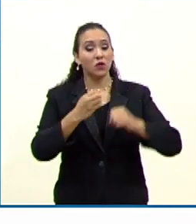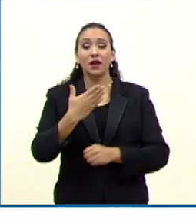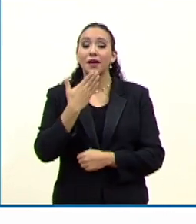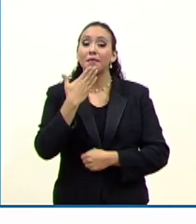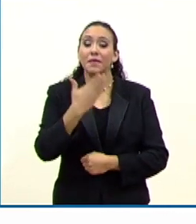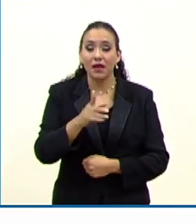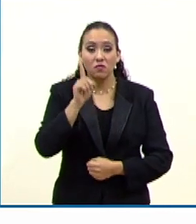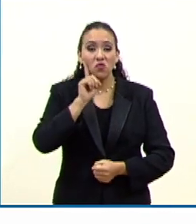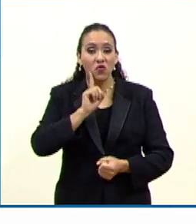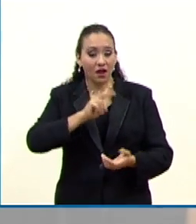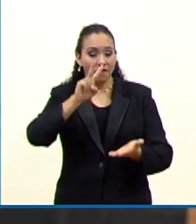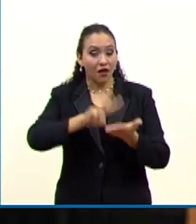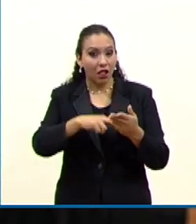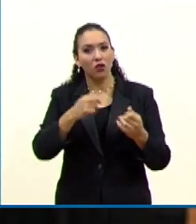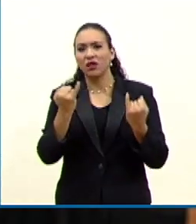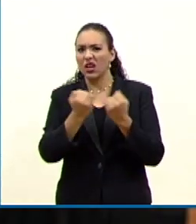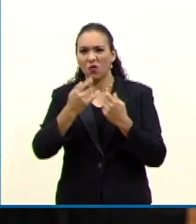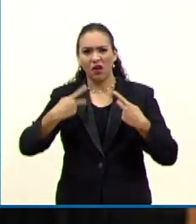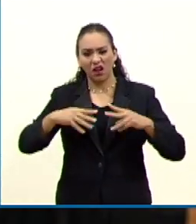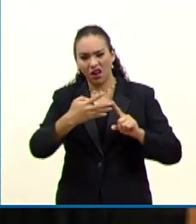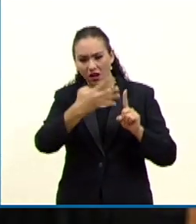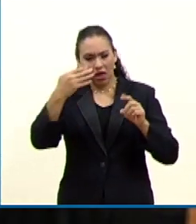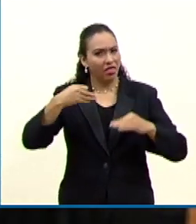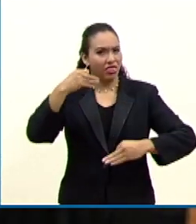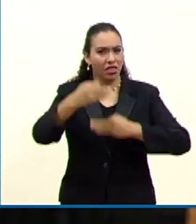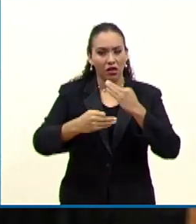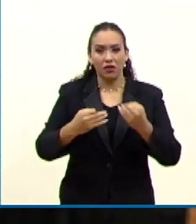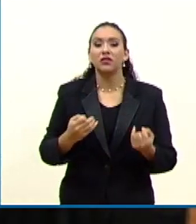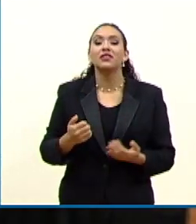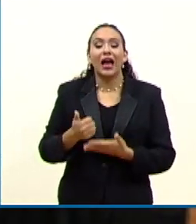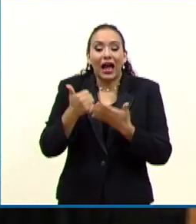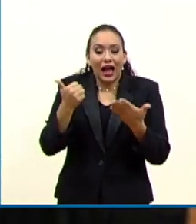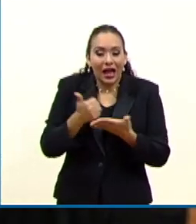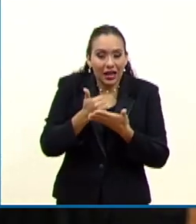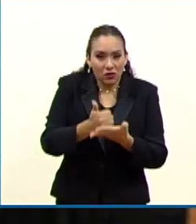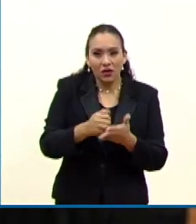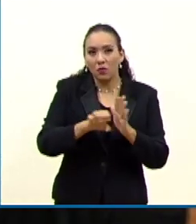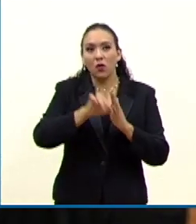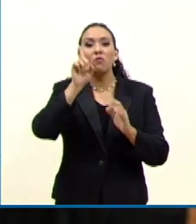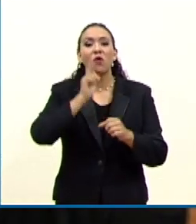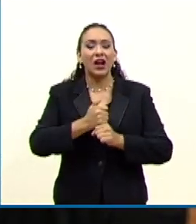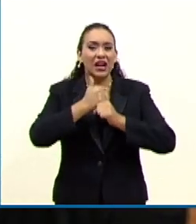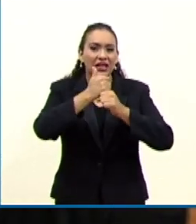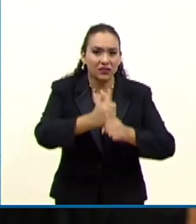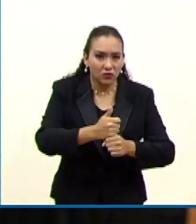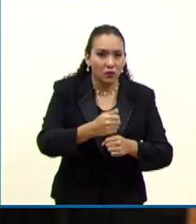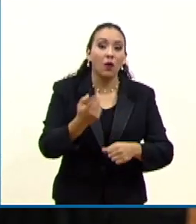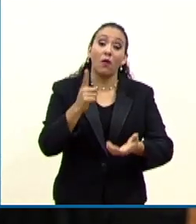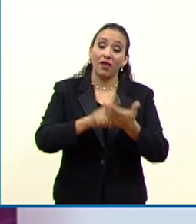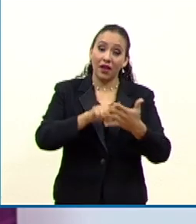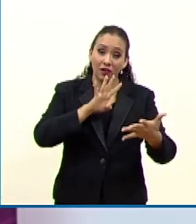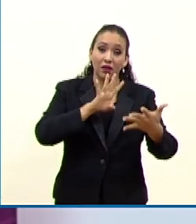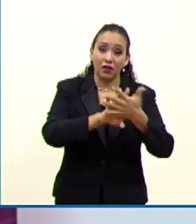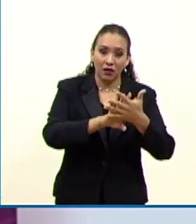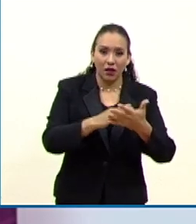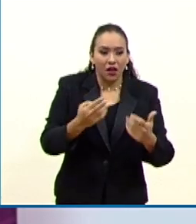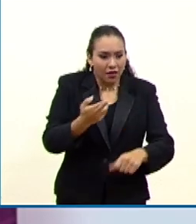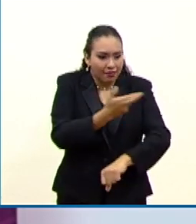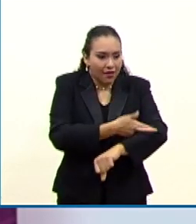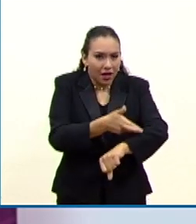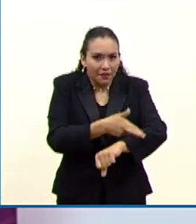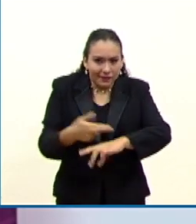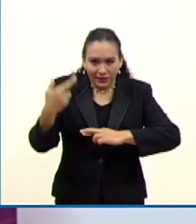fin de garantizar el acceso a la justicia en condiciones de igualdad a mujeres que se encuentran bajo proceso. Lo anterior lo